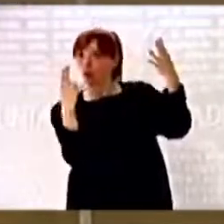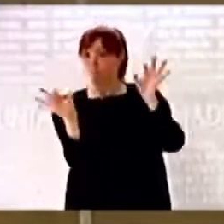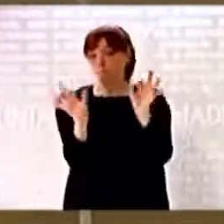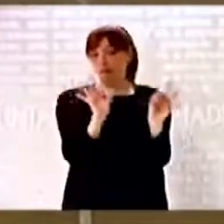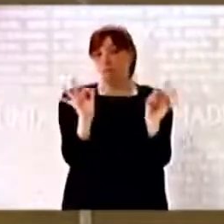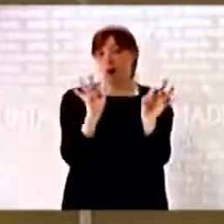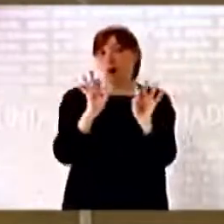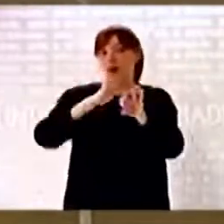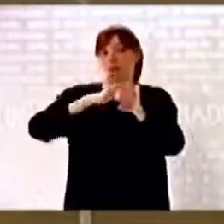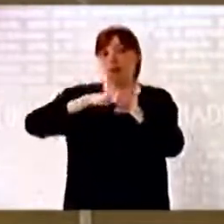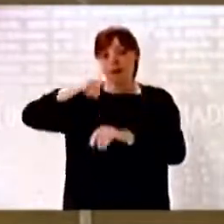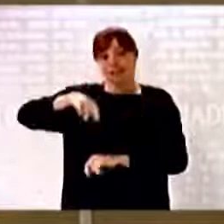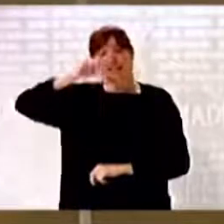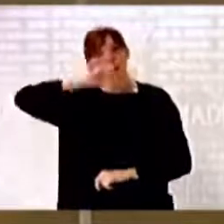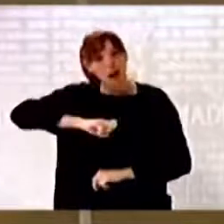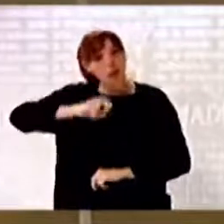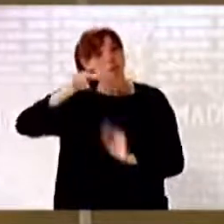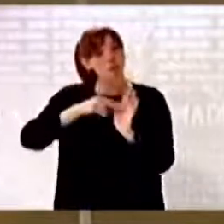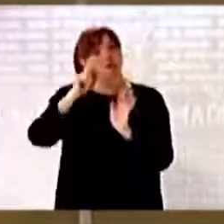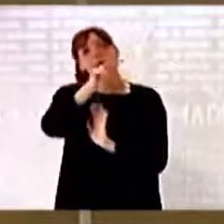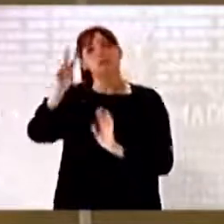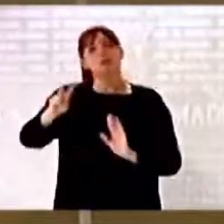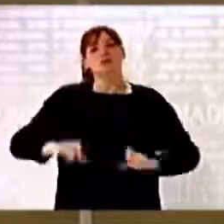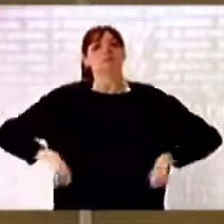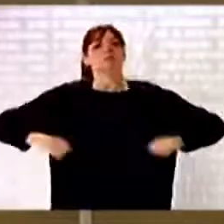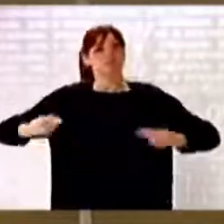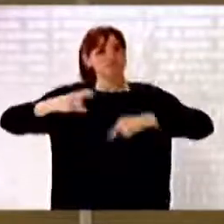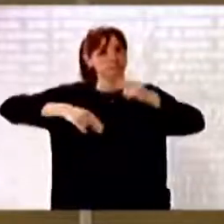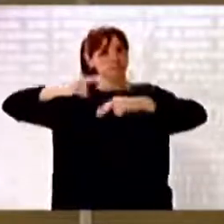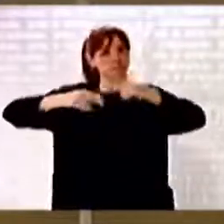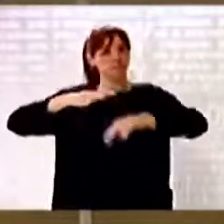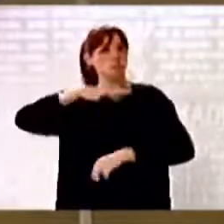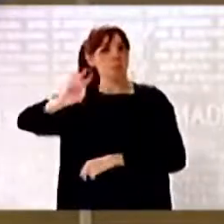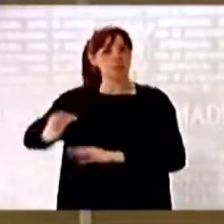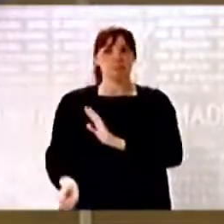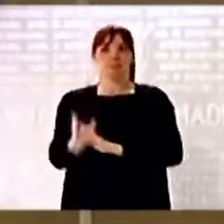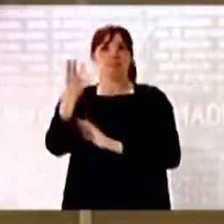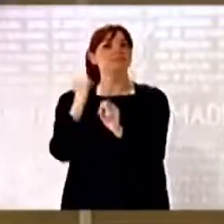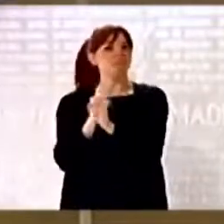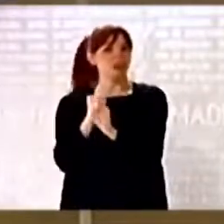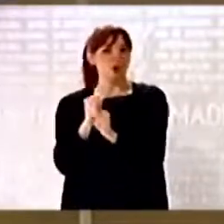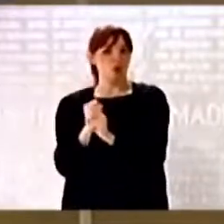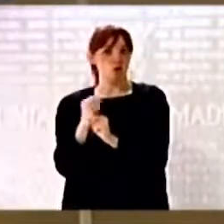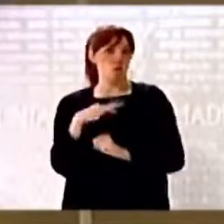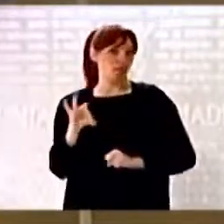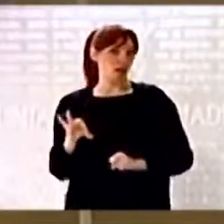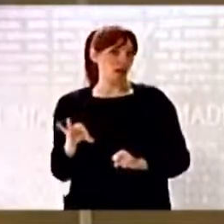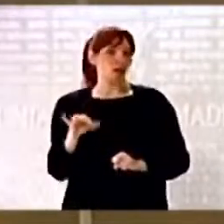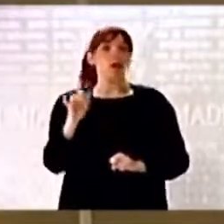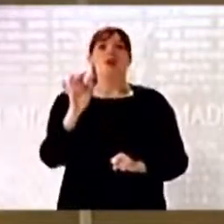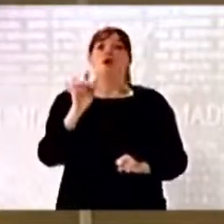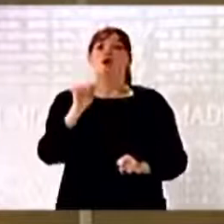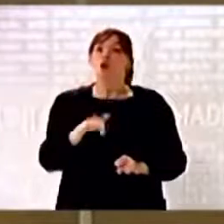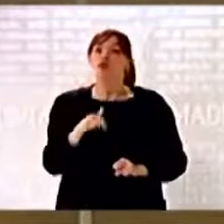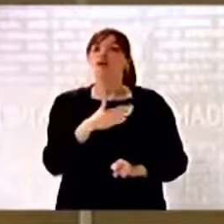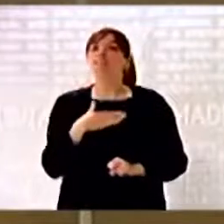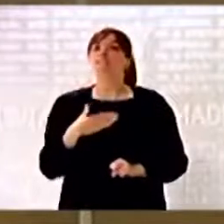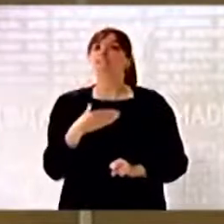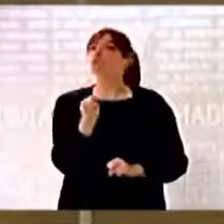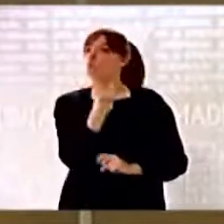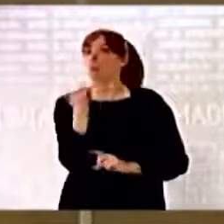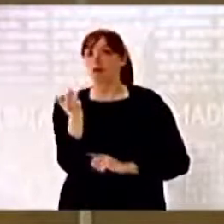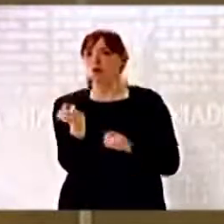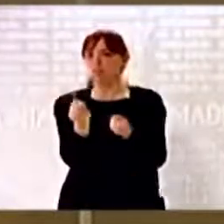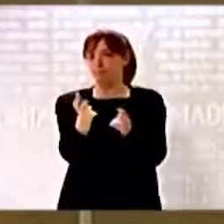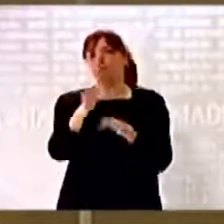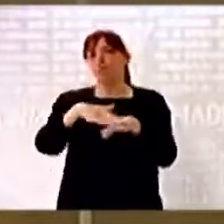año 2022 esa licitación se ejecute y se cree empleo. Pero hoy les quiero dar un dato